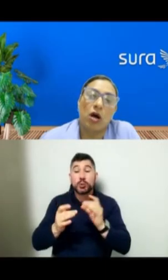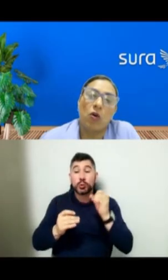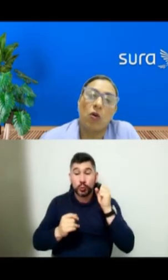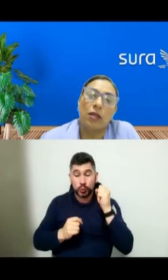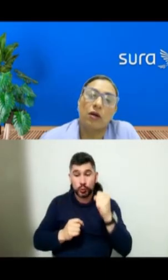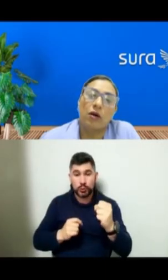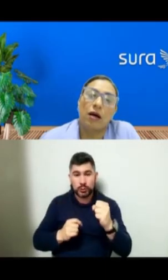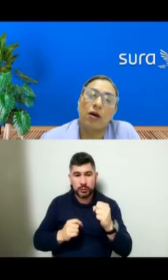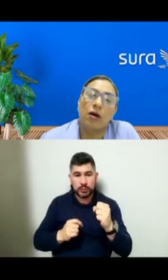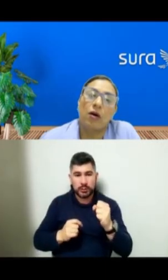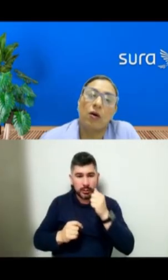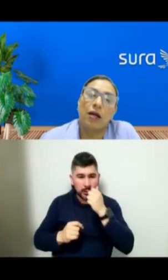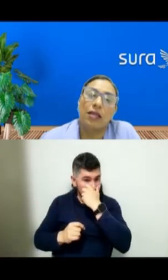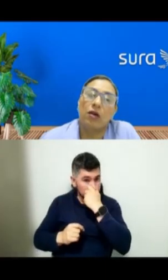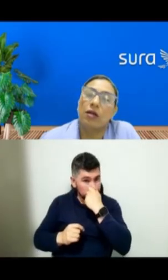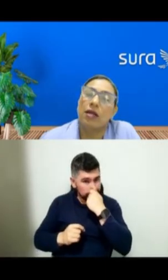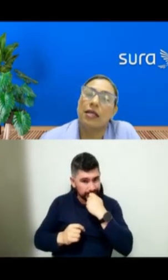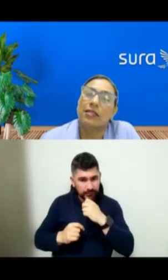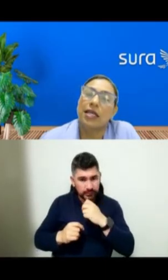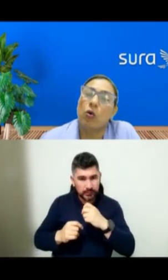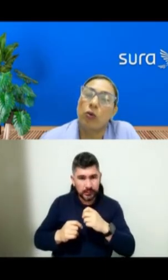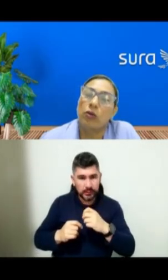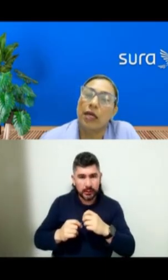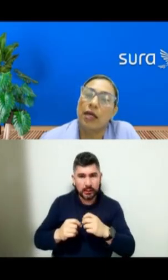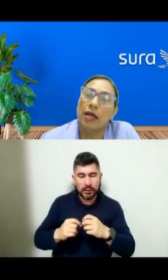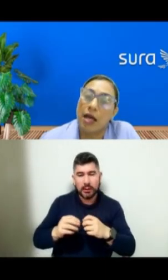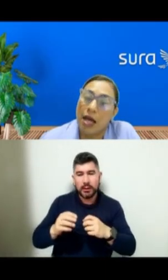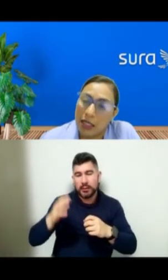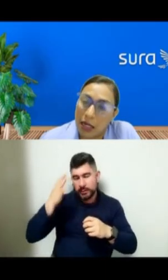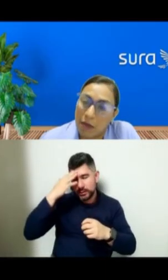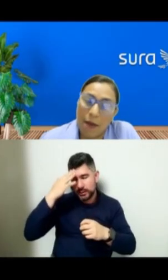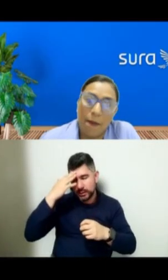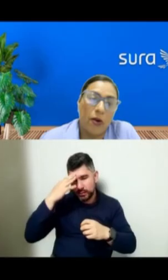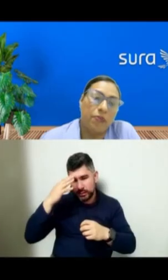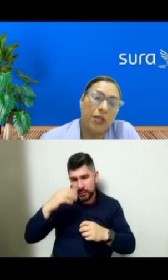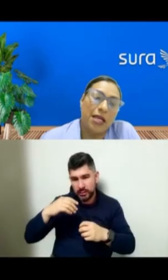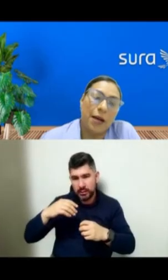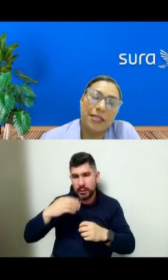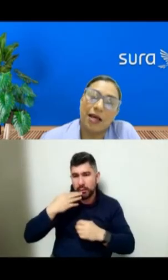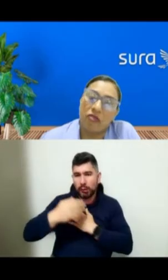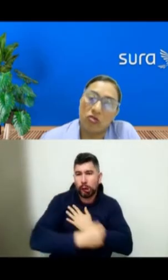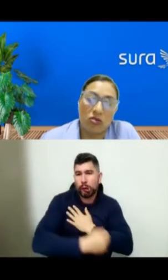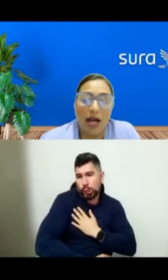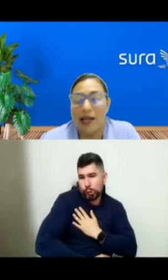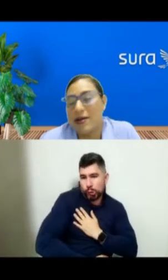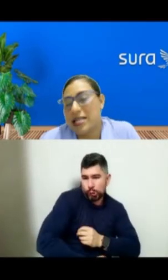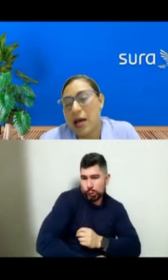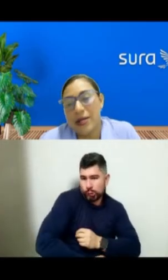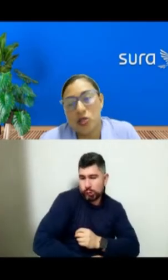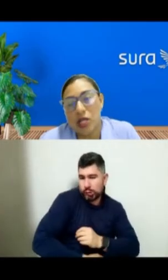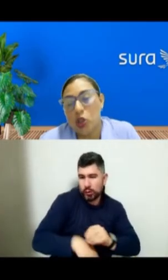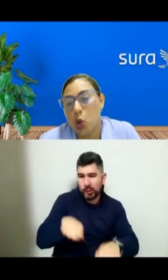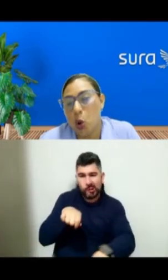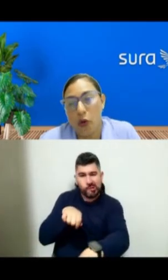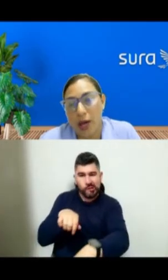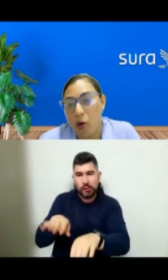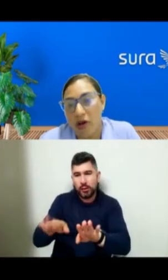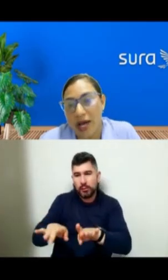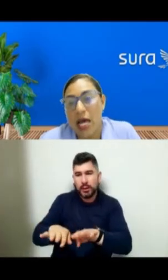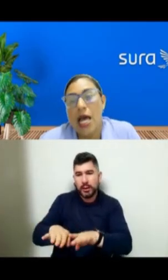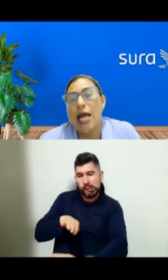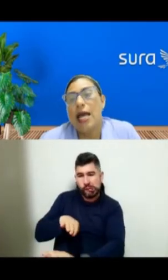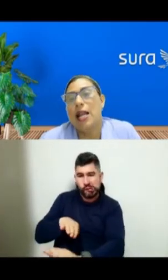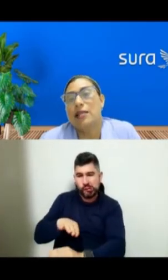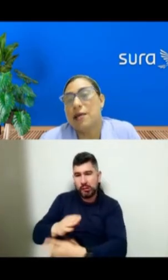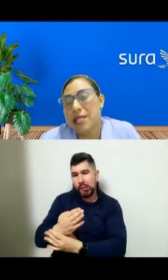La posición inusual o antagónicas del miembro, incapacidad funcional, que a veces la persona no